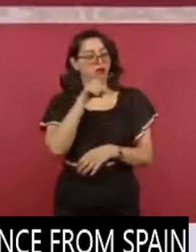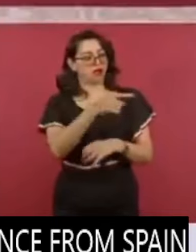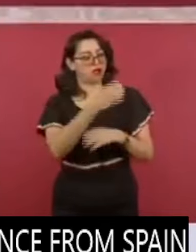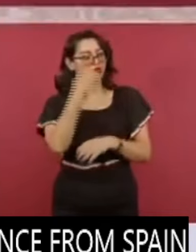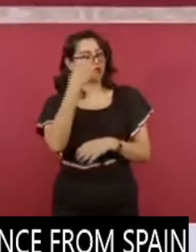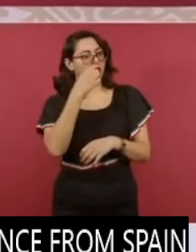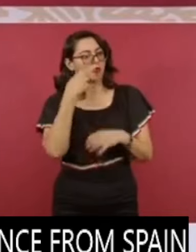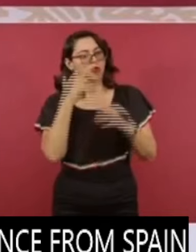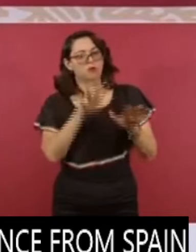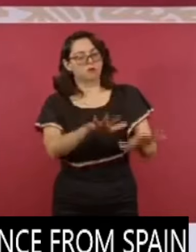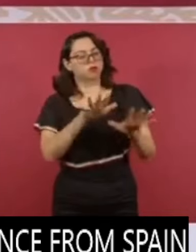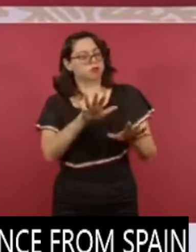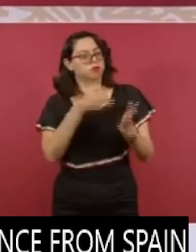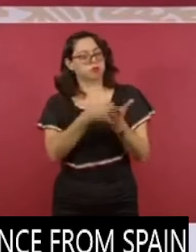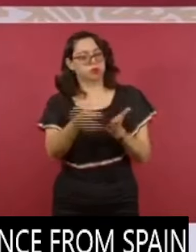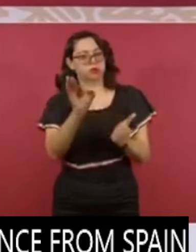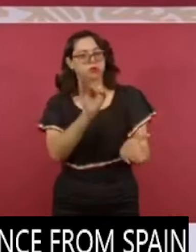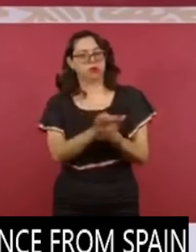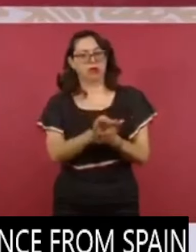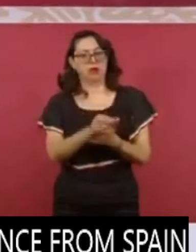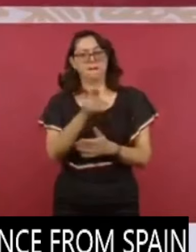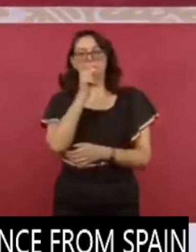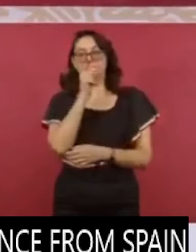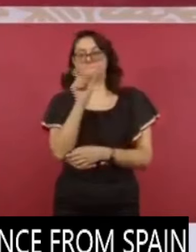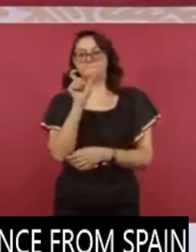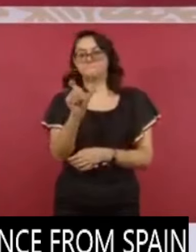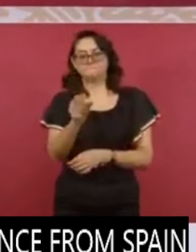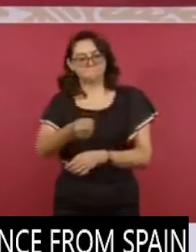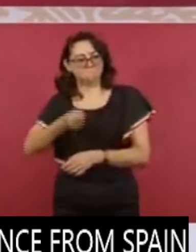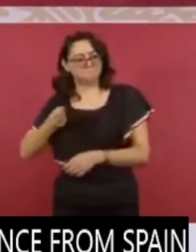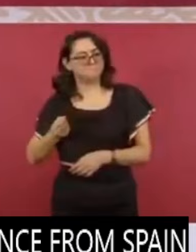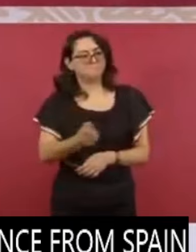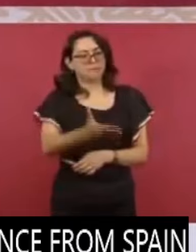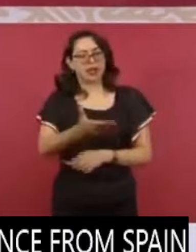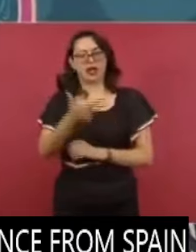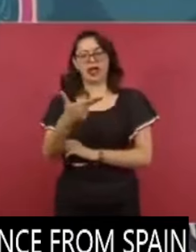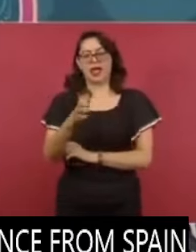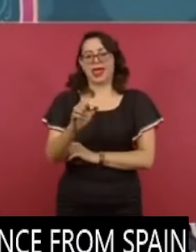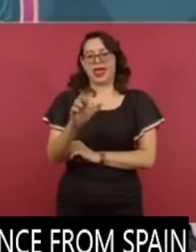plantel como justo reconocimiento a su legado de patriotismo y honor.